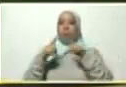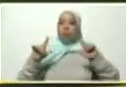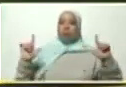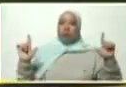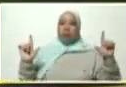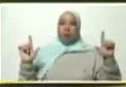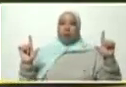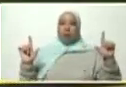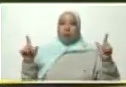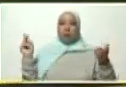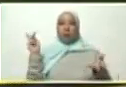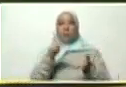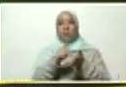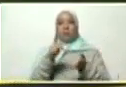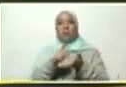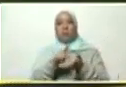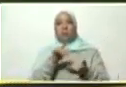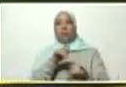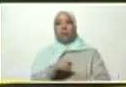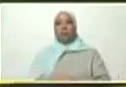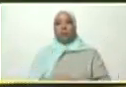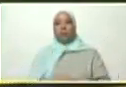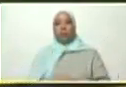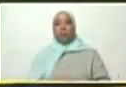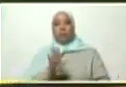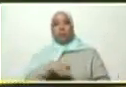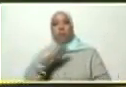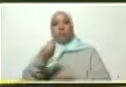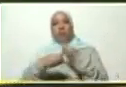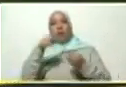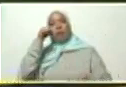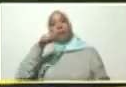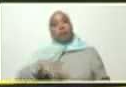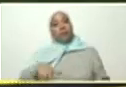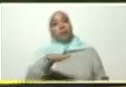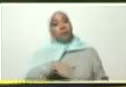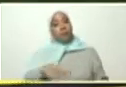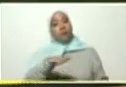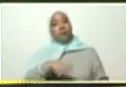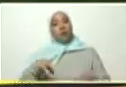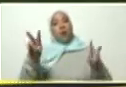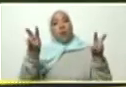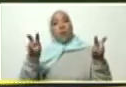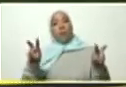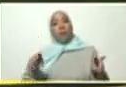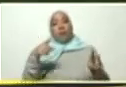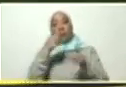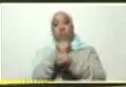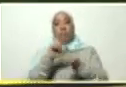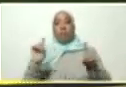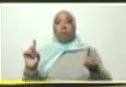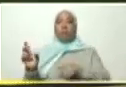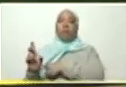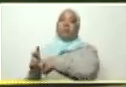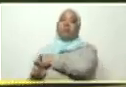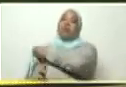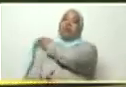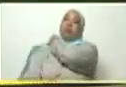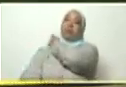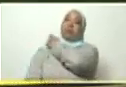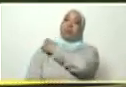de participación directa empoderando al pueblo es el nuevo del modelo democracia directa